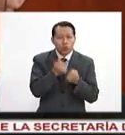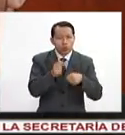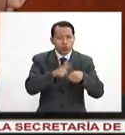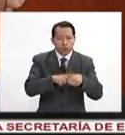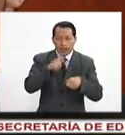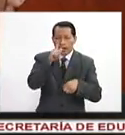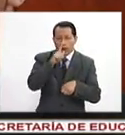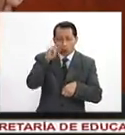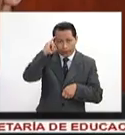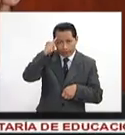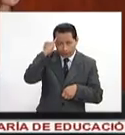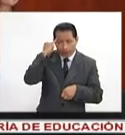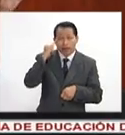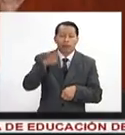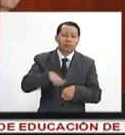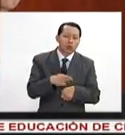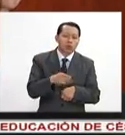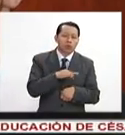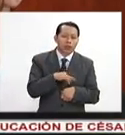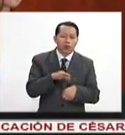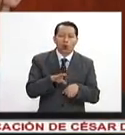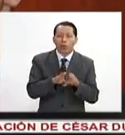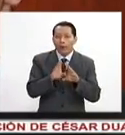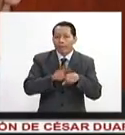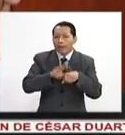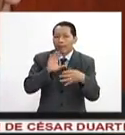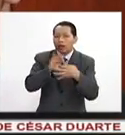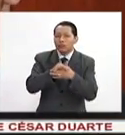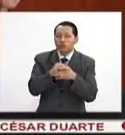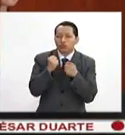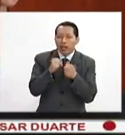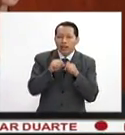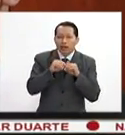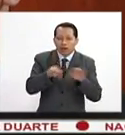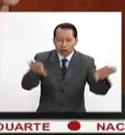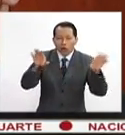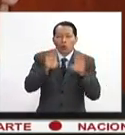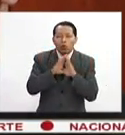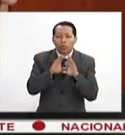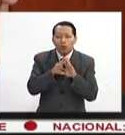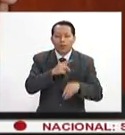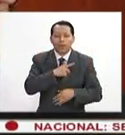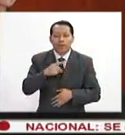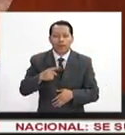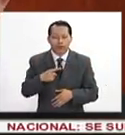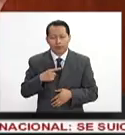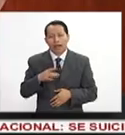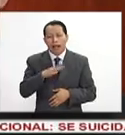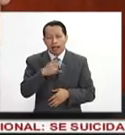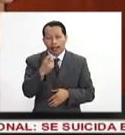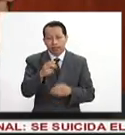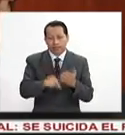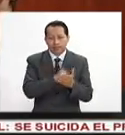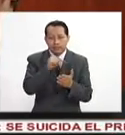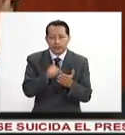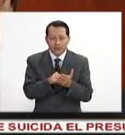indígenas y para que tengan mayor repercusión tienen que ser, digamos, en esos